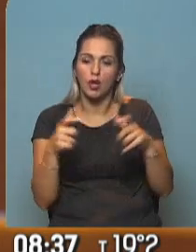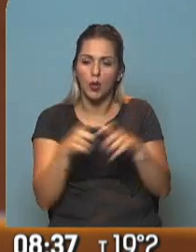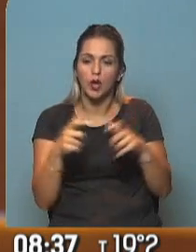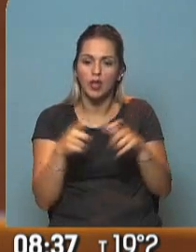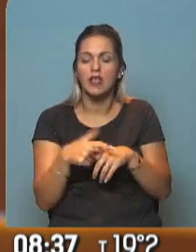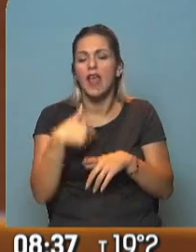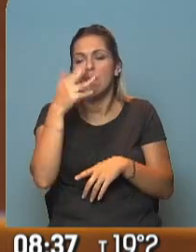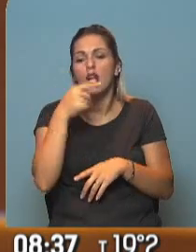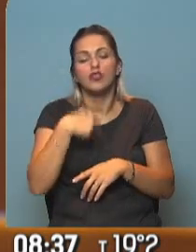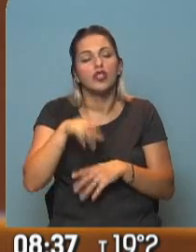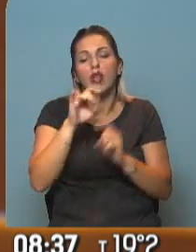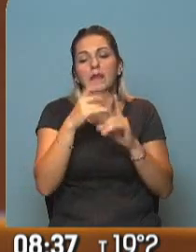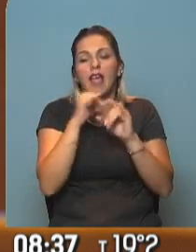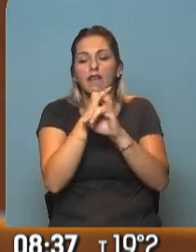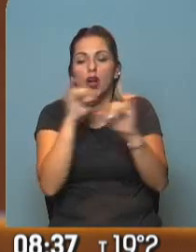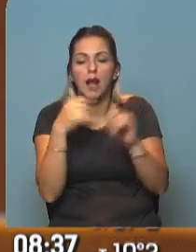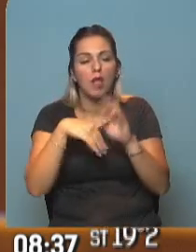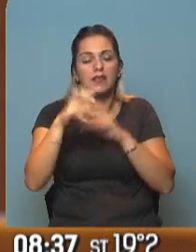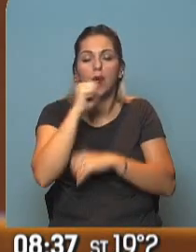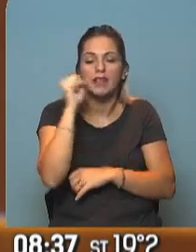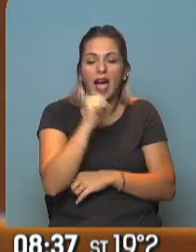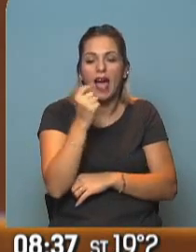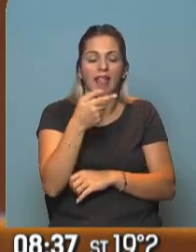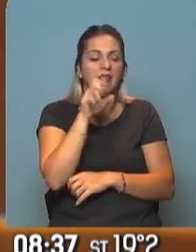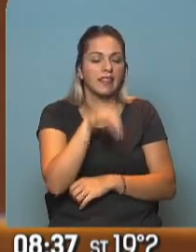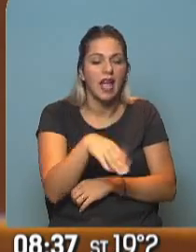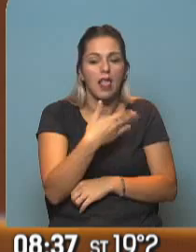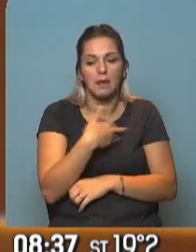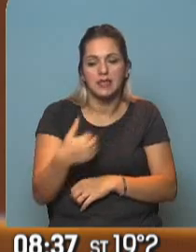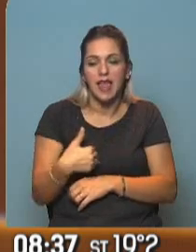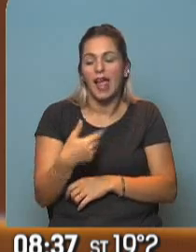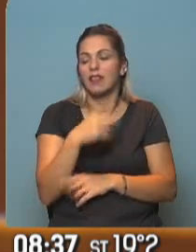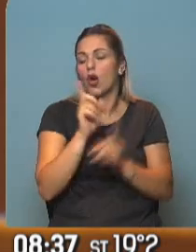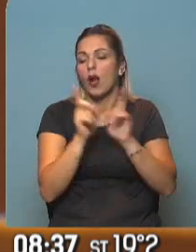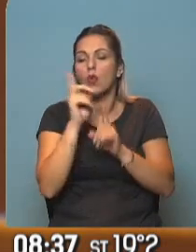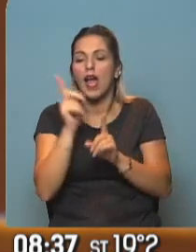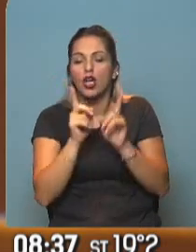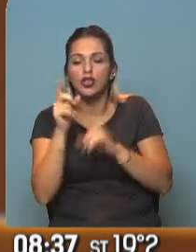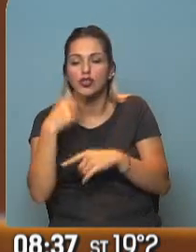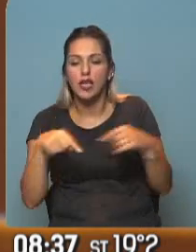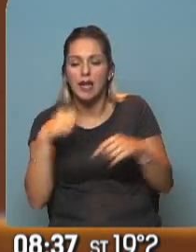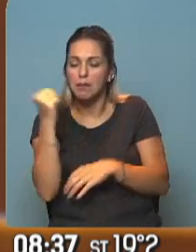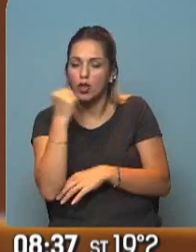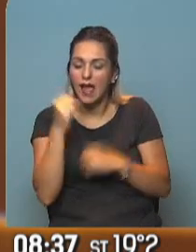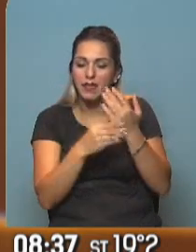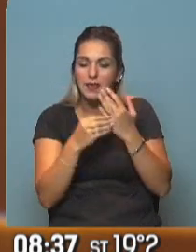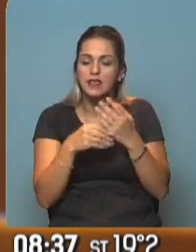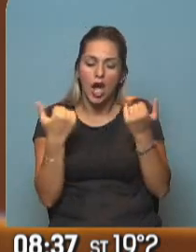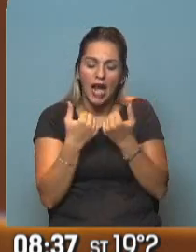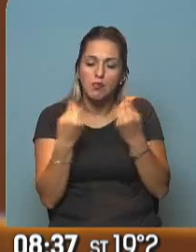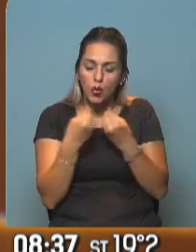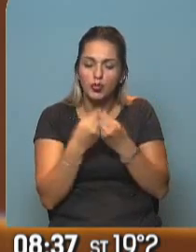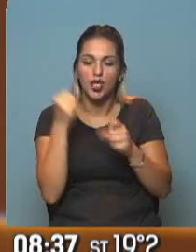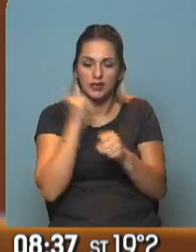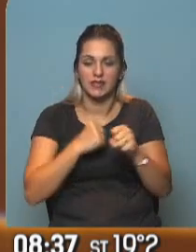después les informemos de la reunión principal donde aparece el presidente o alguna cosa importante con los ministros bueno ya se está trabajando mucho